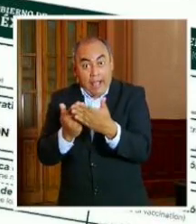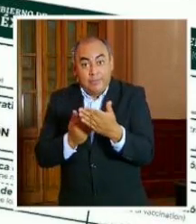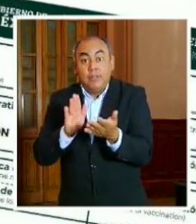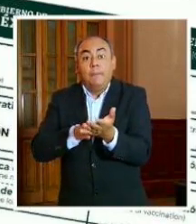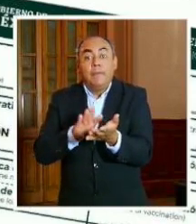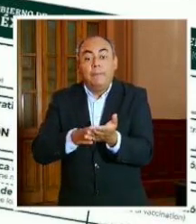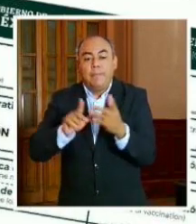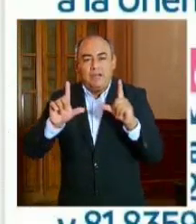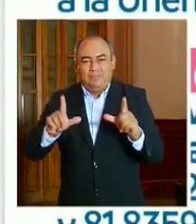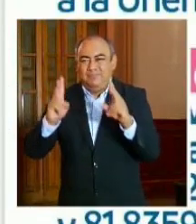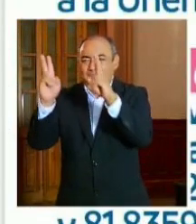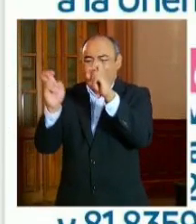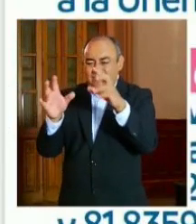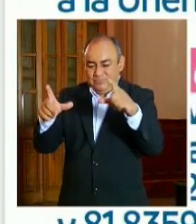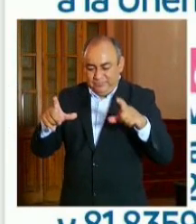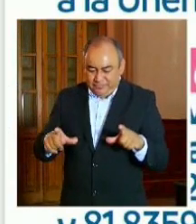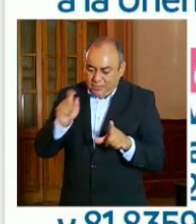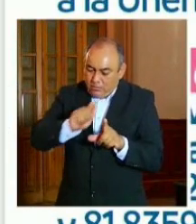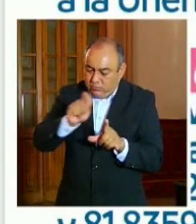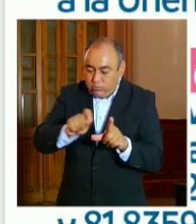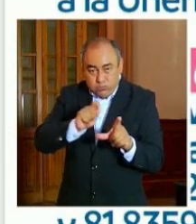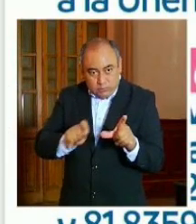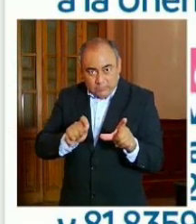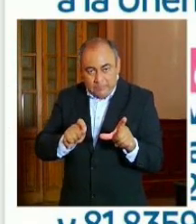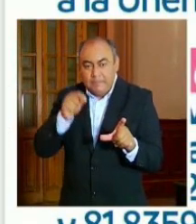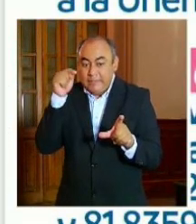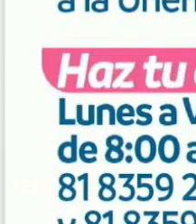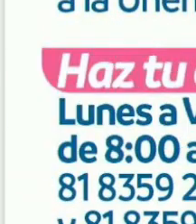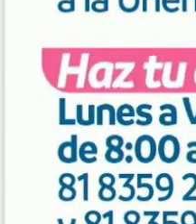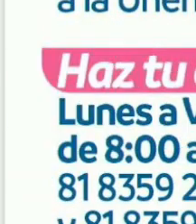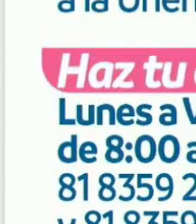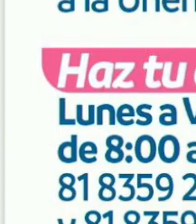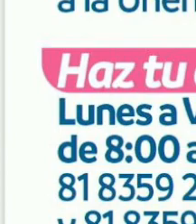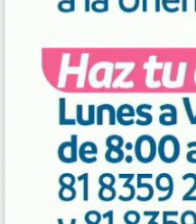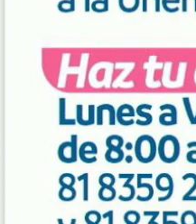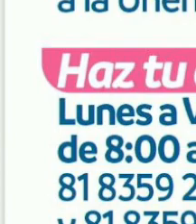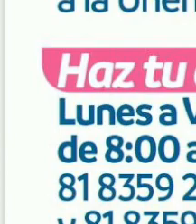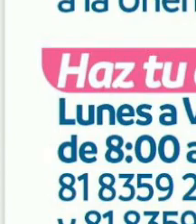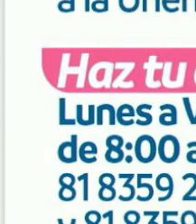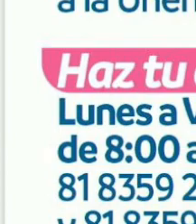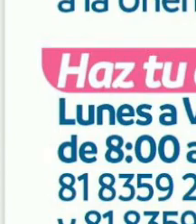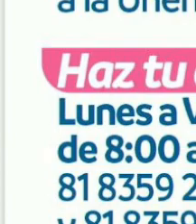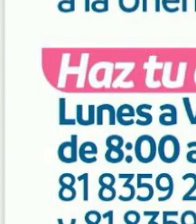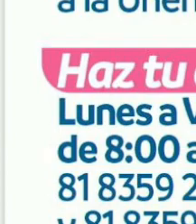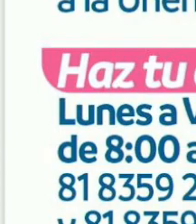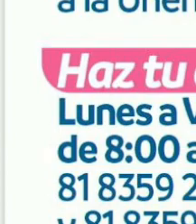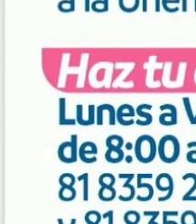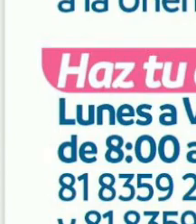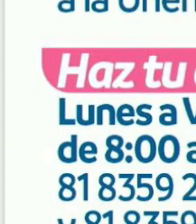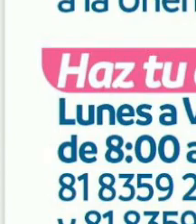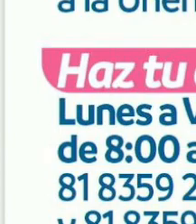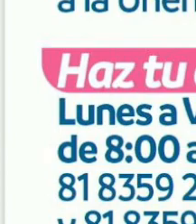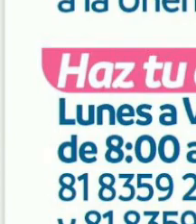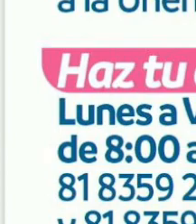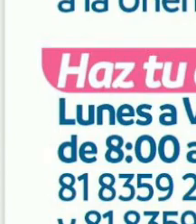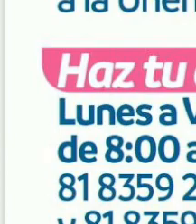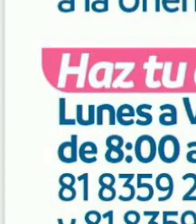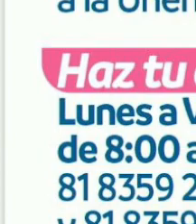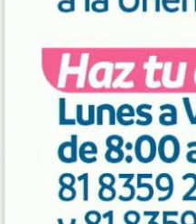e impreso, y en la UNEM Pediátrica, como les decía, de lunes a viernes a todas las